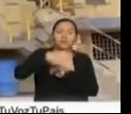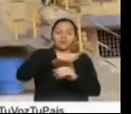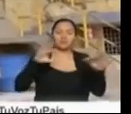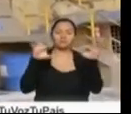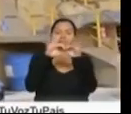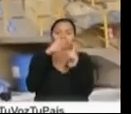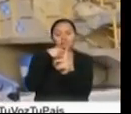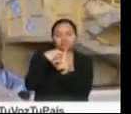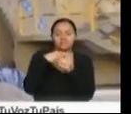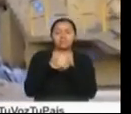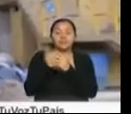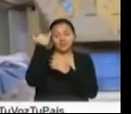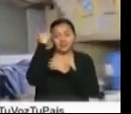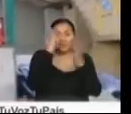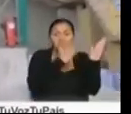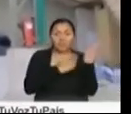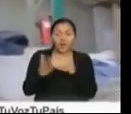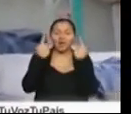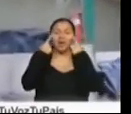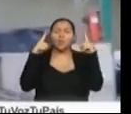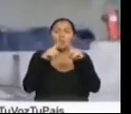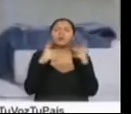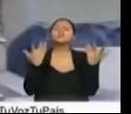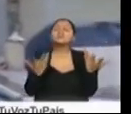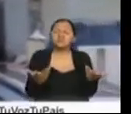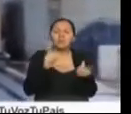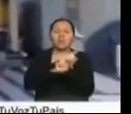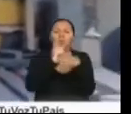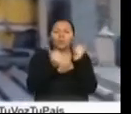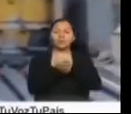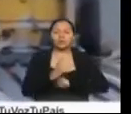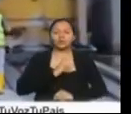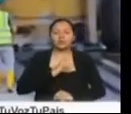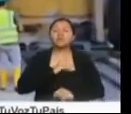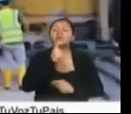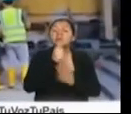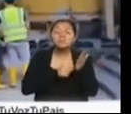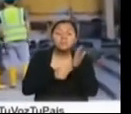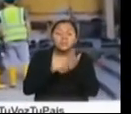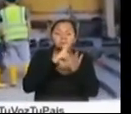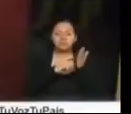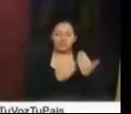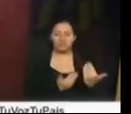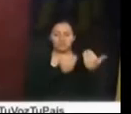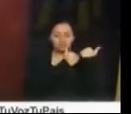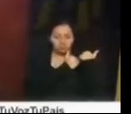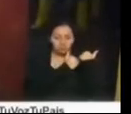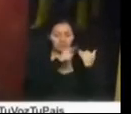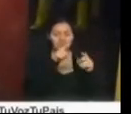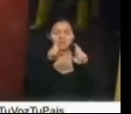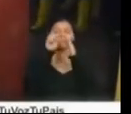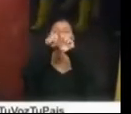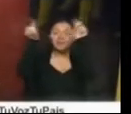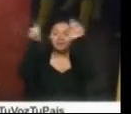esta iniciativa se cumple en el marco de los encuentros técnicos que organiza el ministerio de minería y las empresas de los proyectos mineros del país